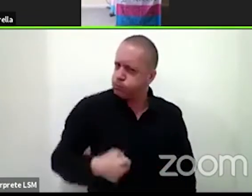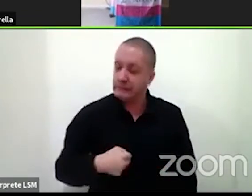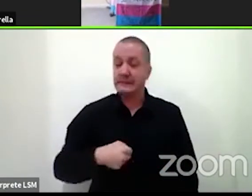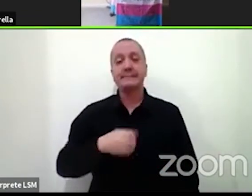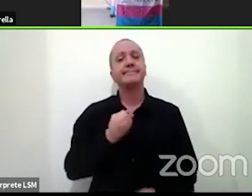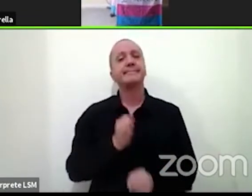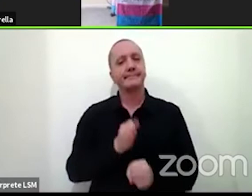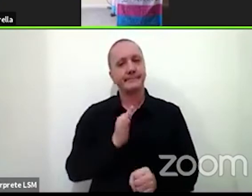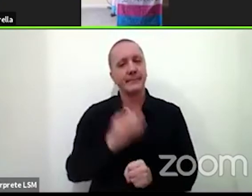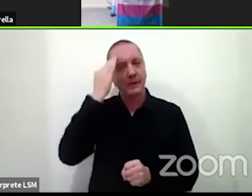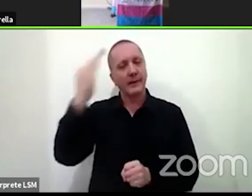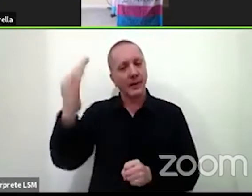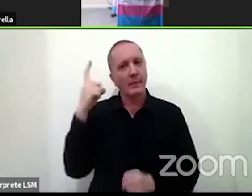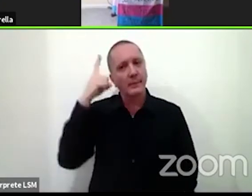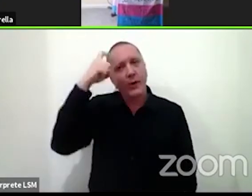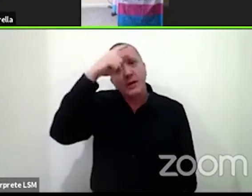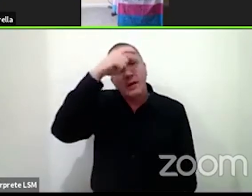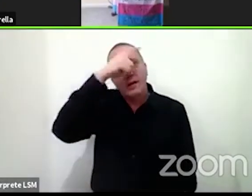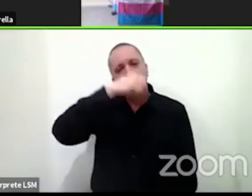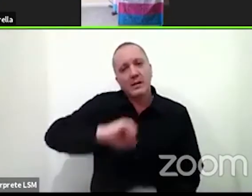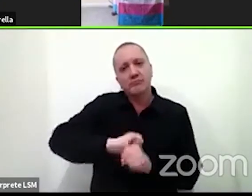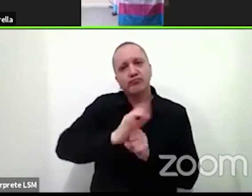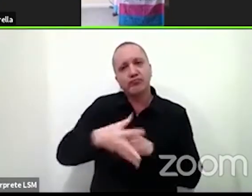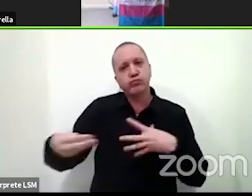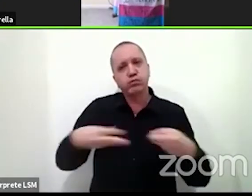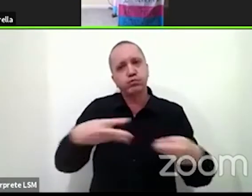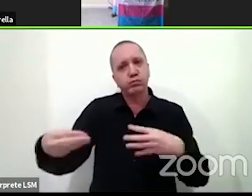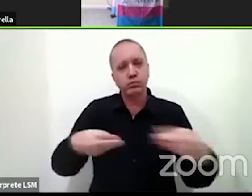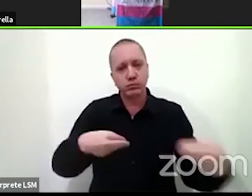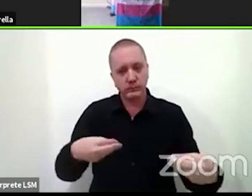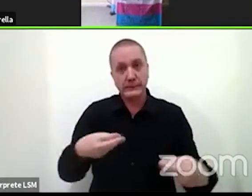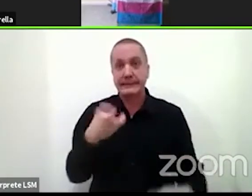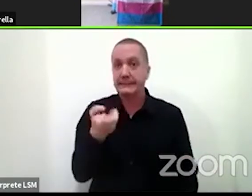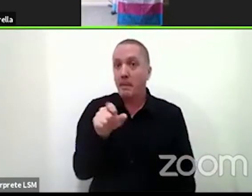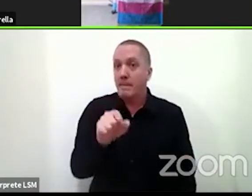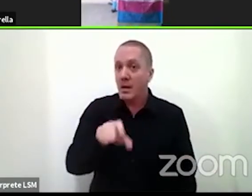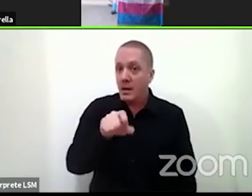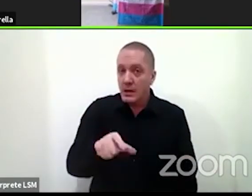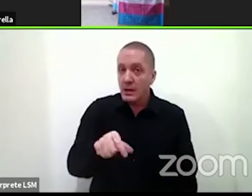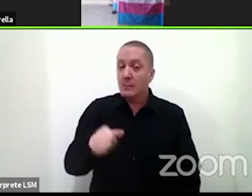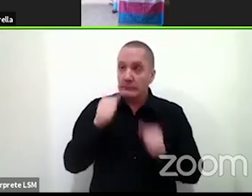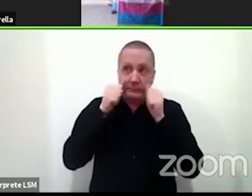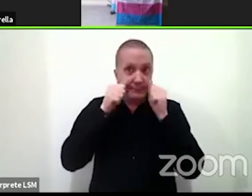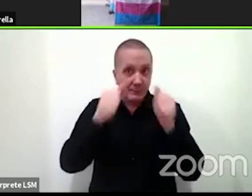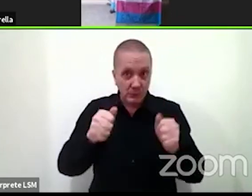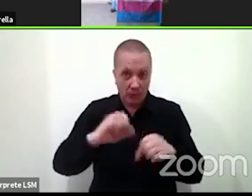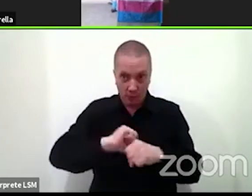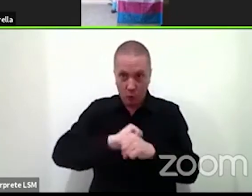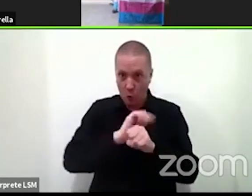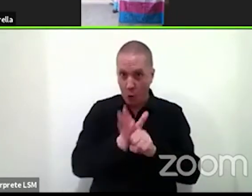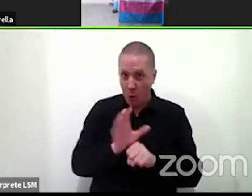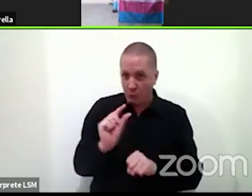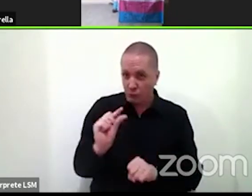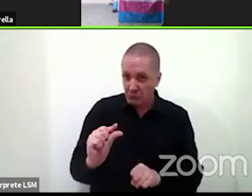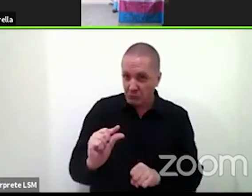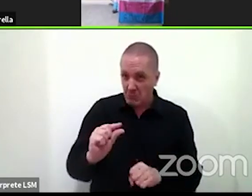lo es esta pandemia. Y asimismo, tener en cuenta que no es la pandemia la que mata, sino la